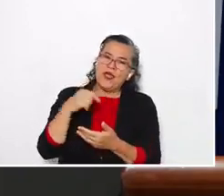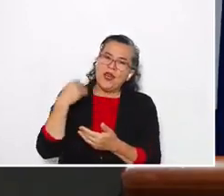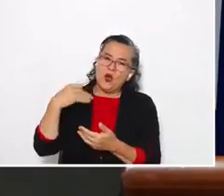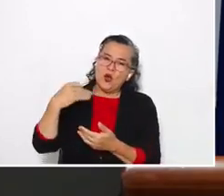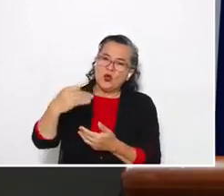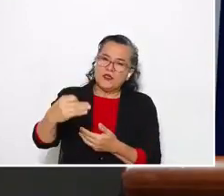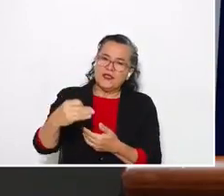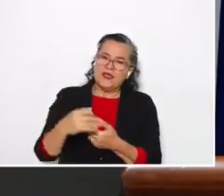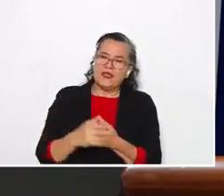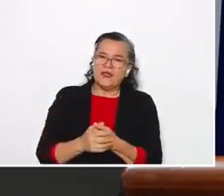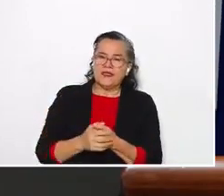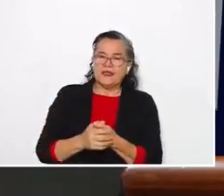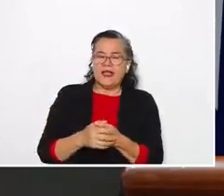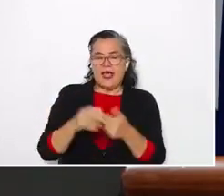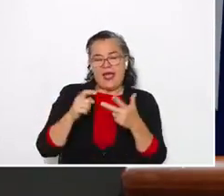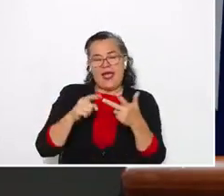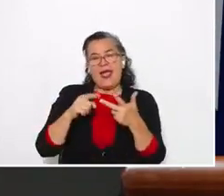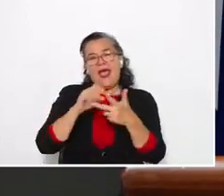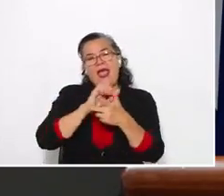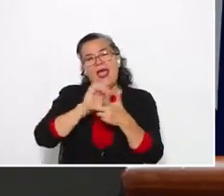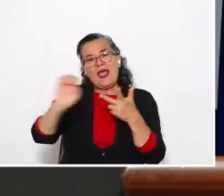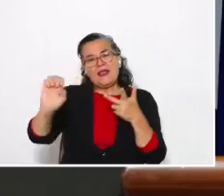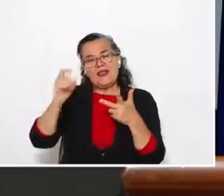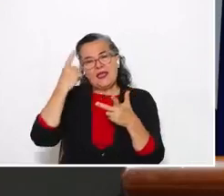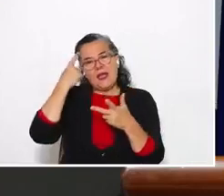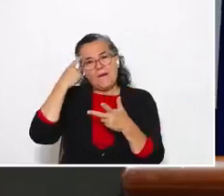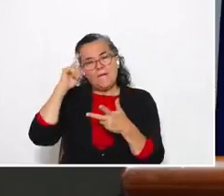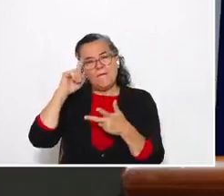cotidianidad, una ética por la vida.